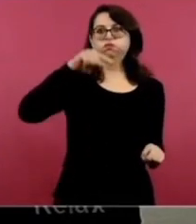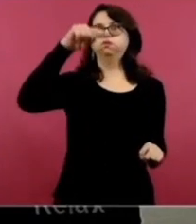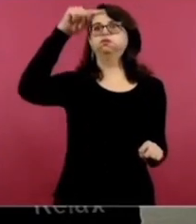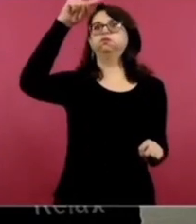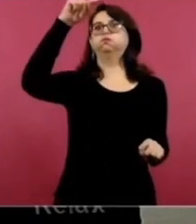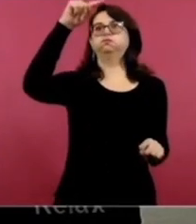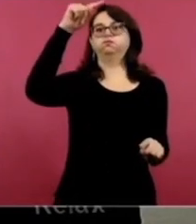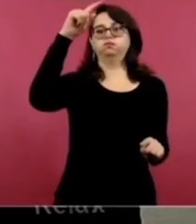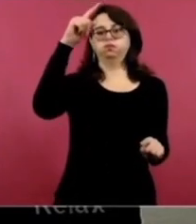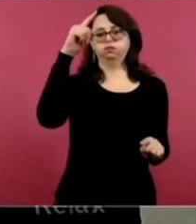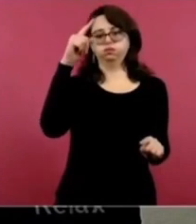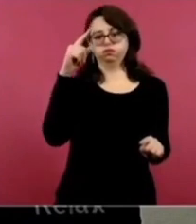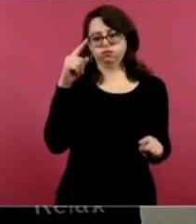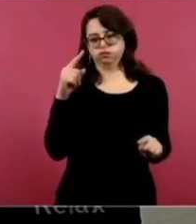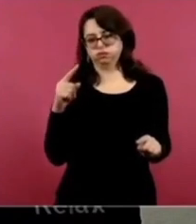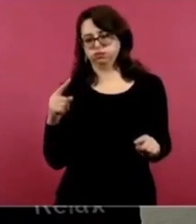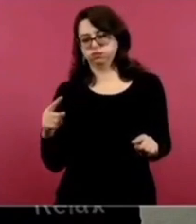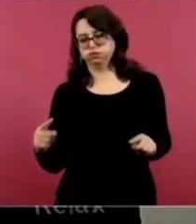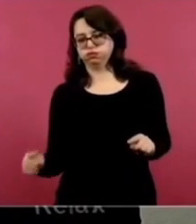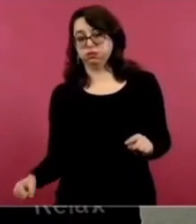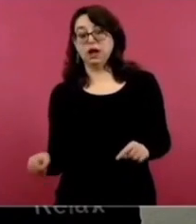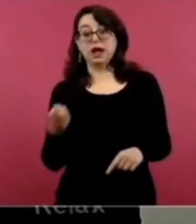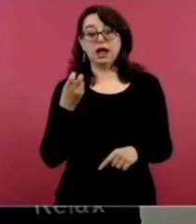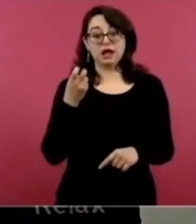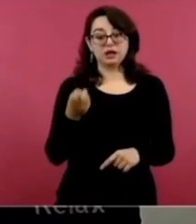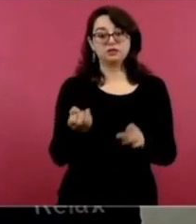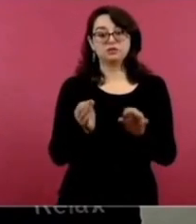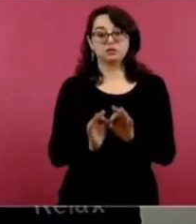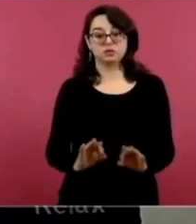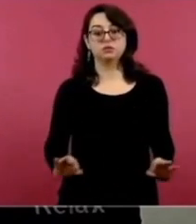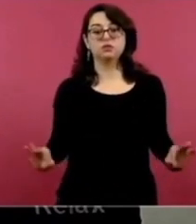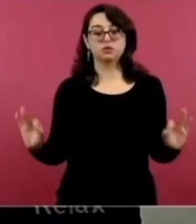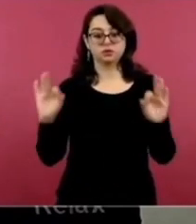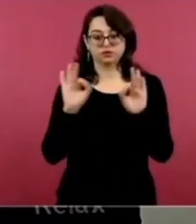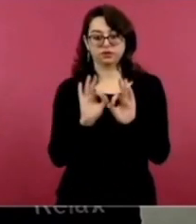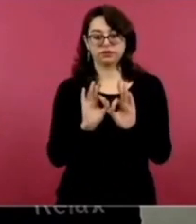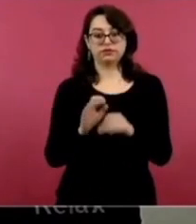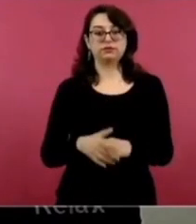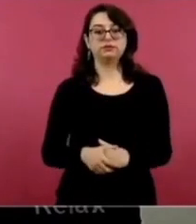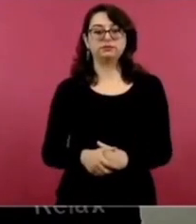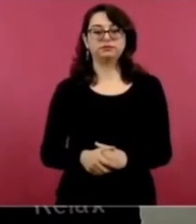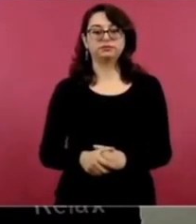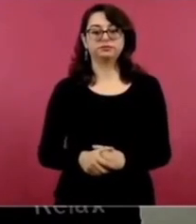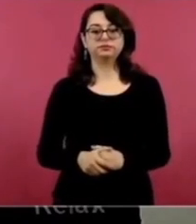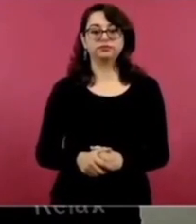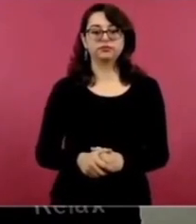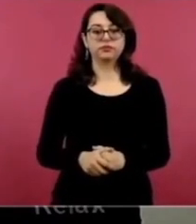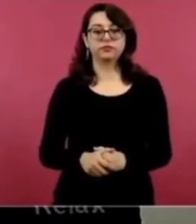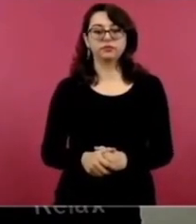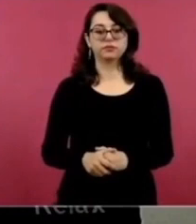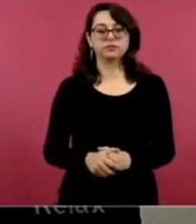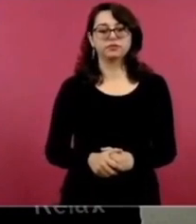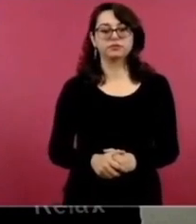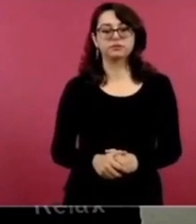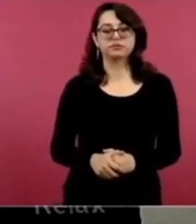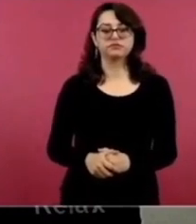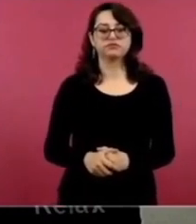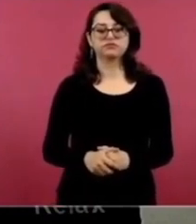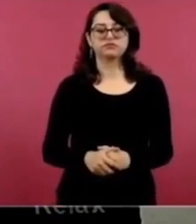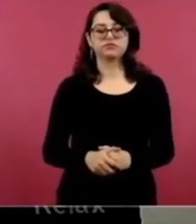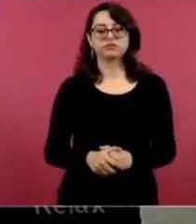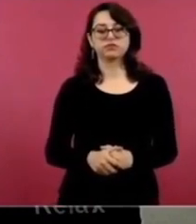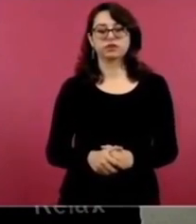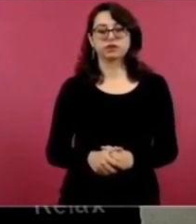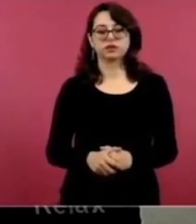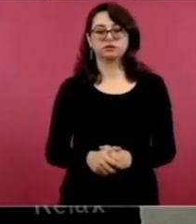esa tendencia, a ver si está en la Ciudad de México. Este es por... ¿Ficha roja? sí, esta es